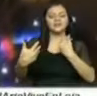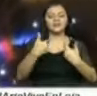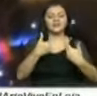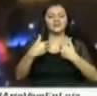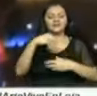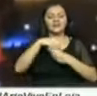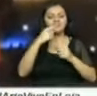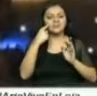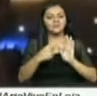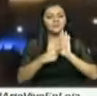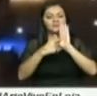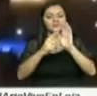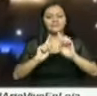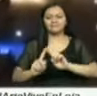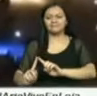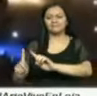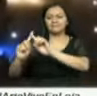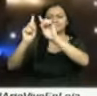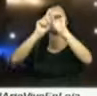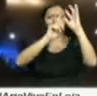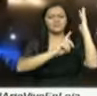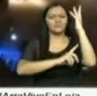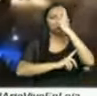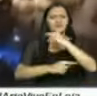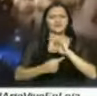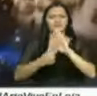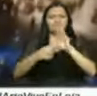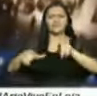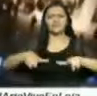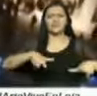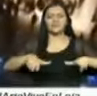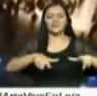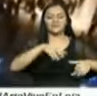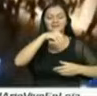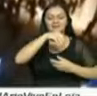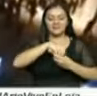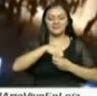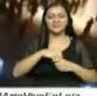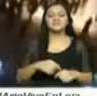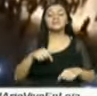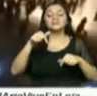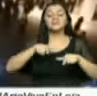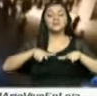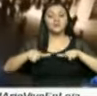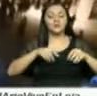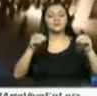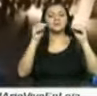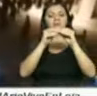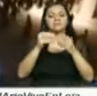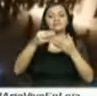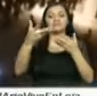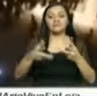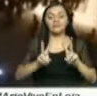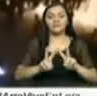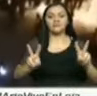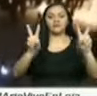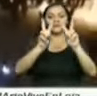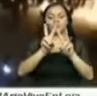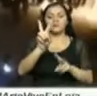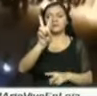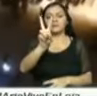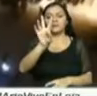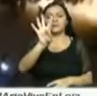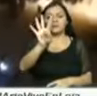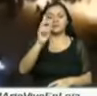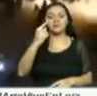que muestran la dimensión de esta obra. Una obra que tuvo un costo de 24